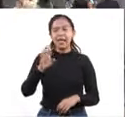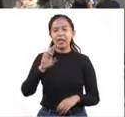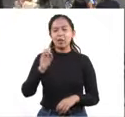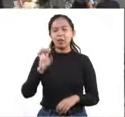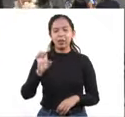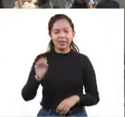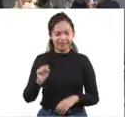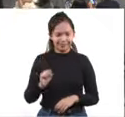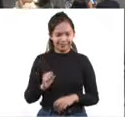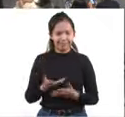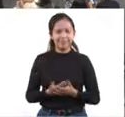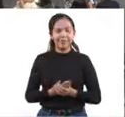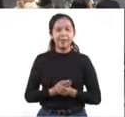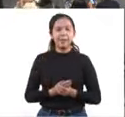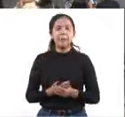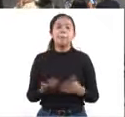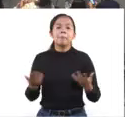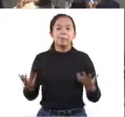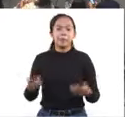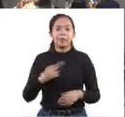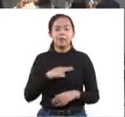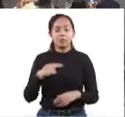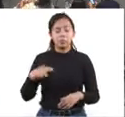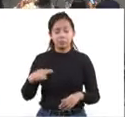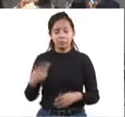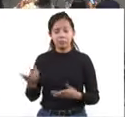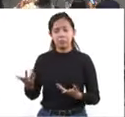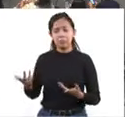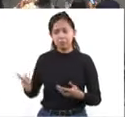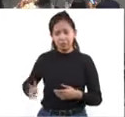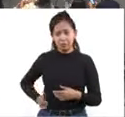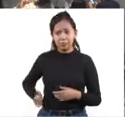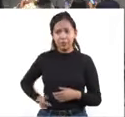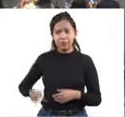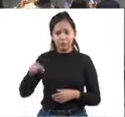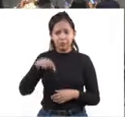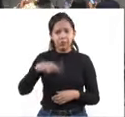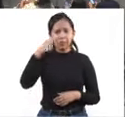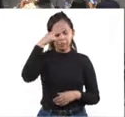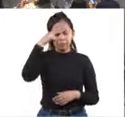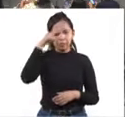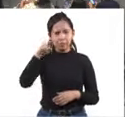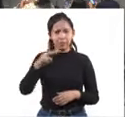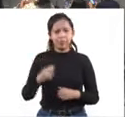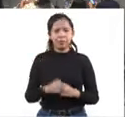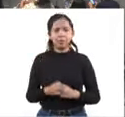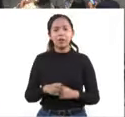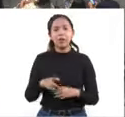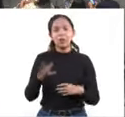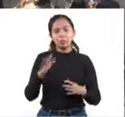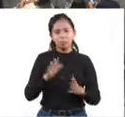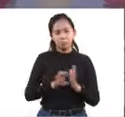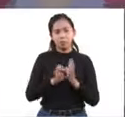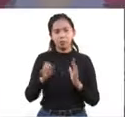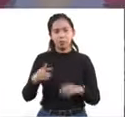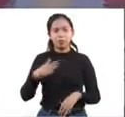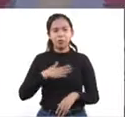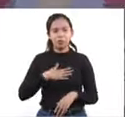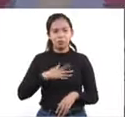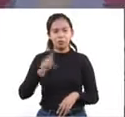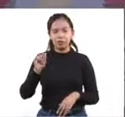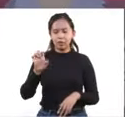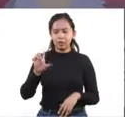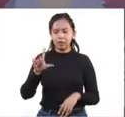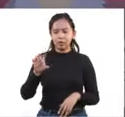que nos ha encomendado a nosotros como Gobierno de México, como Gobierno Federal, en mi caso en Telecom, que hagamos todo lo